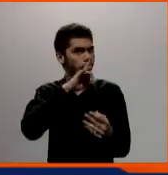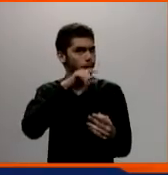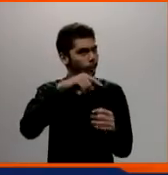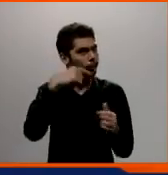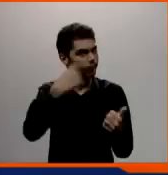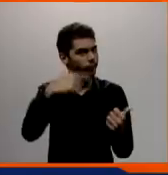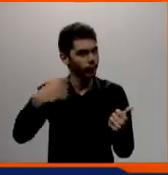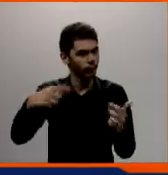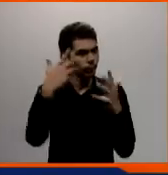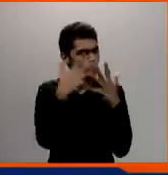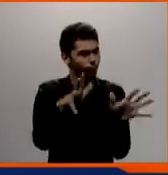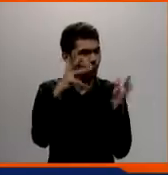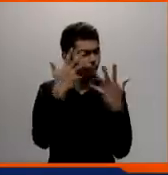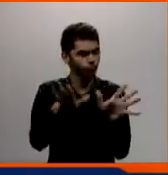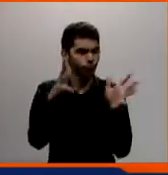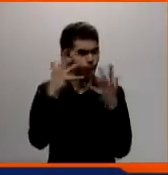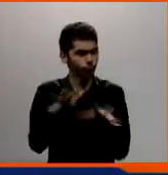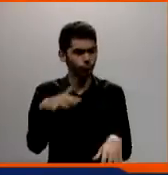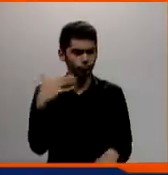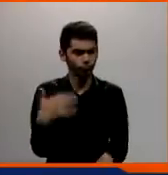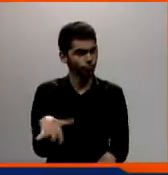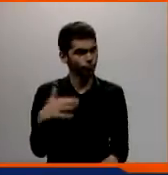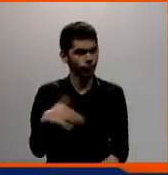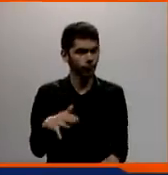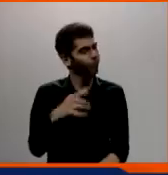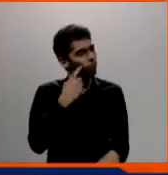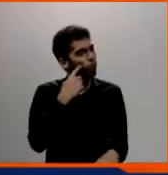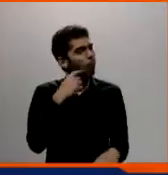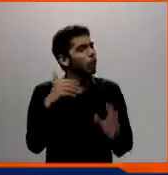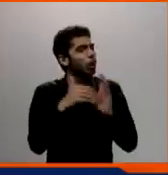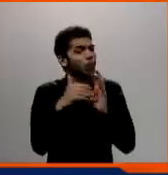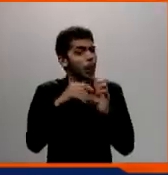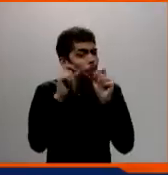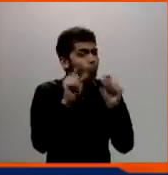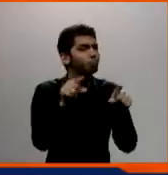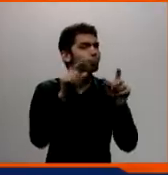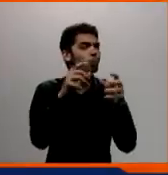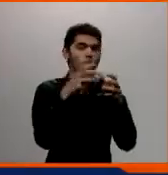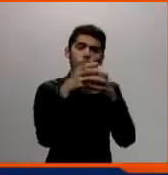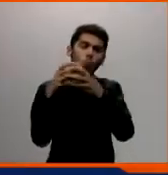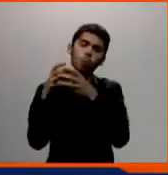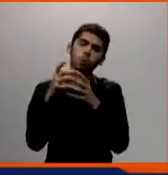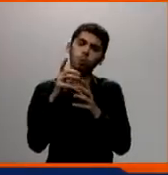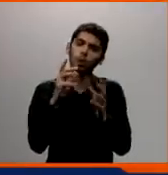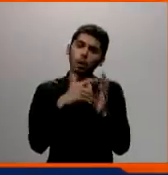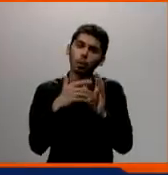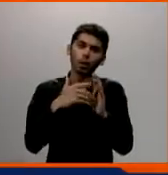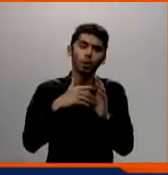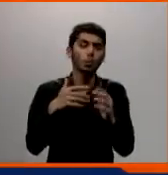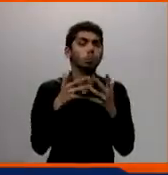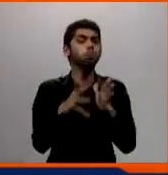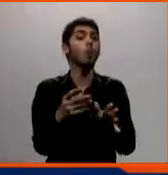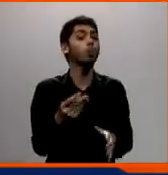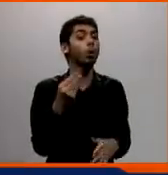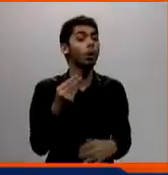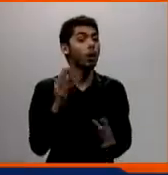del fútbol de Venezuela. Verdaderamente habría que ver casos muy puntuales. Uno desconoce verdaderamente cuál es el hecho en sí o la